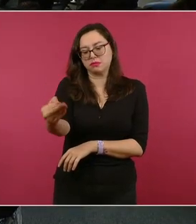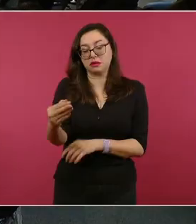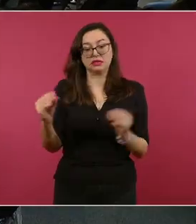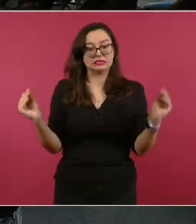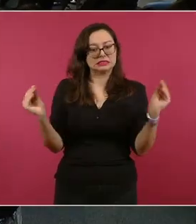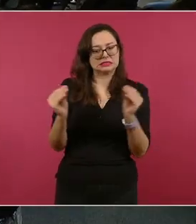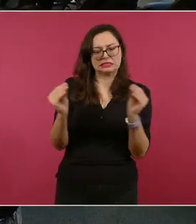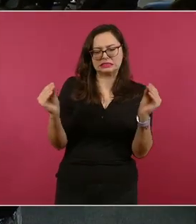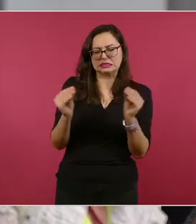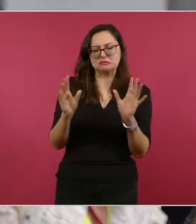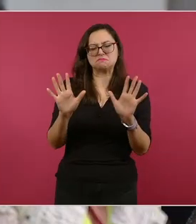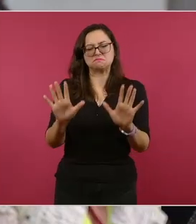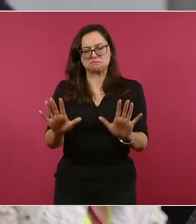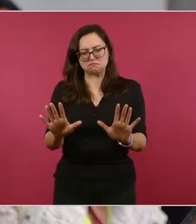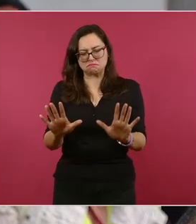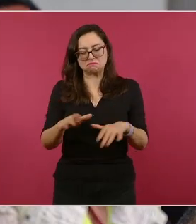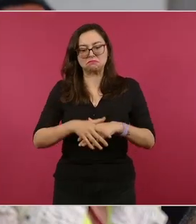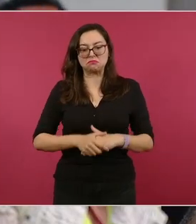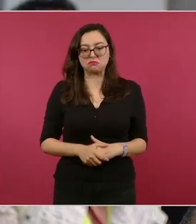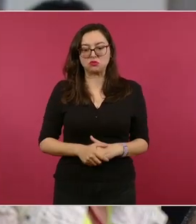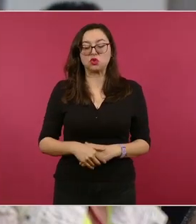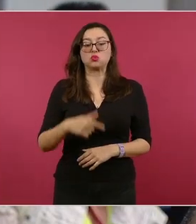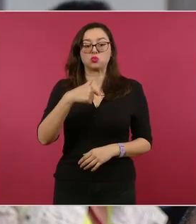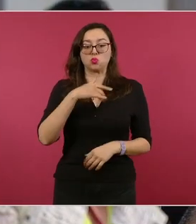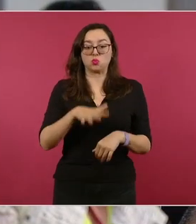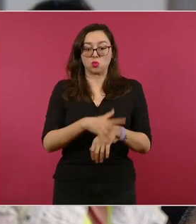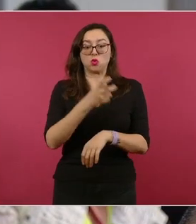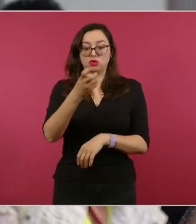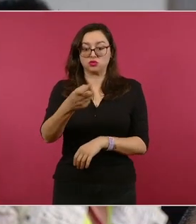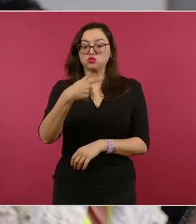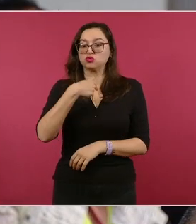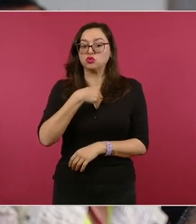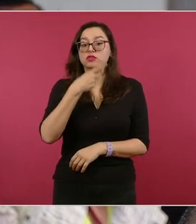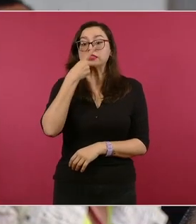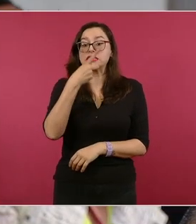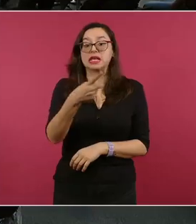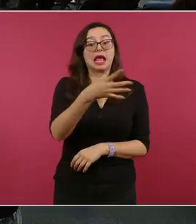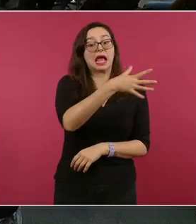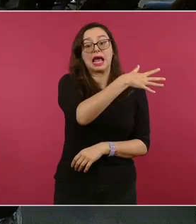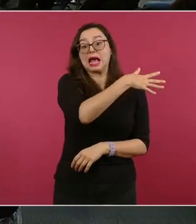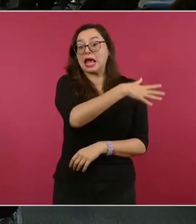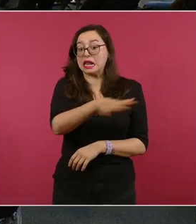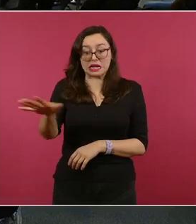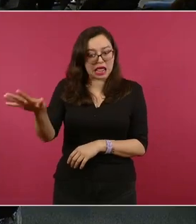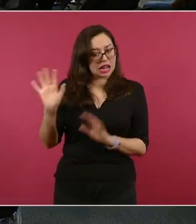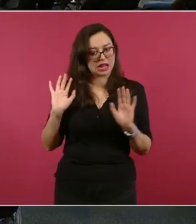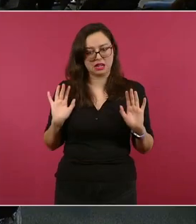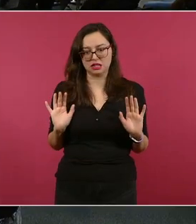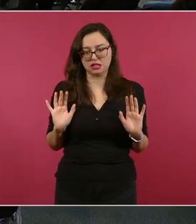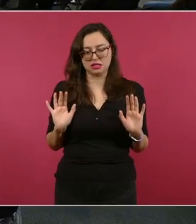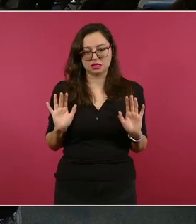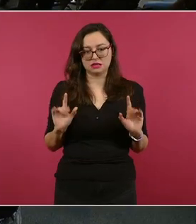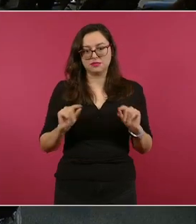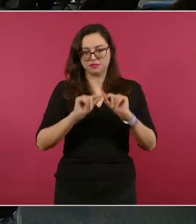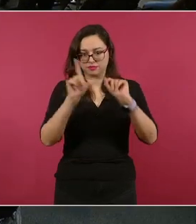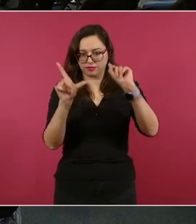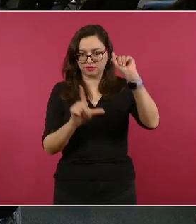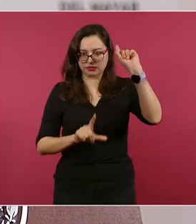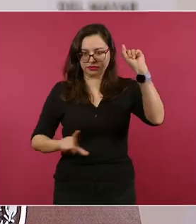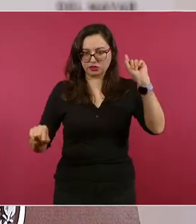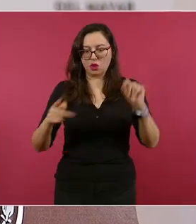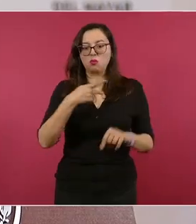polemizar sobre esto. Por eso me fui a un dato en lo general, a decirte, me siento muy orgulloso, ¿por qué no